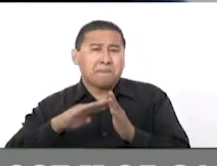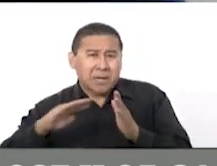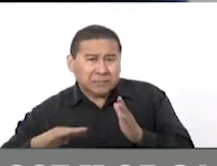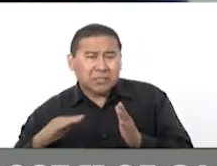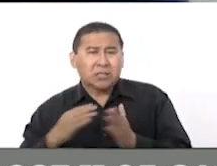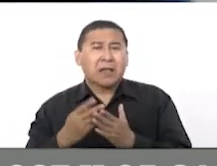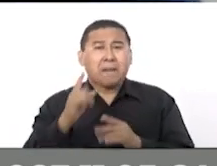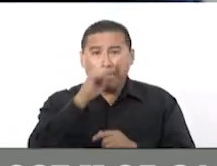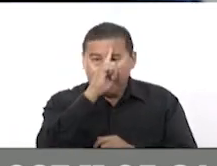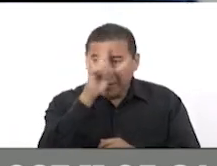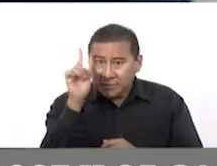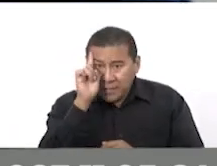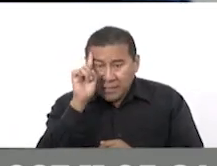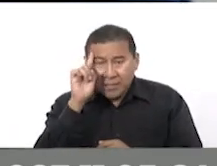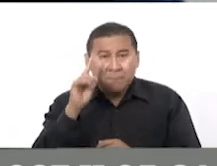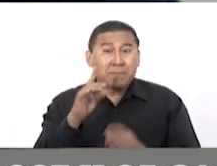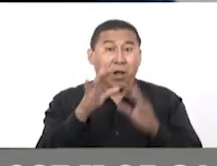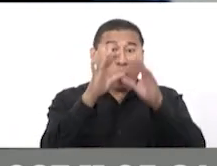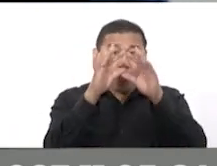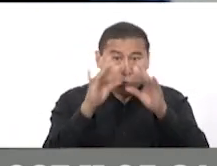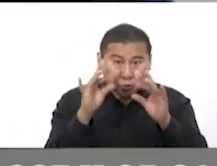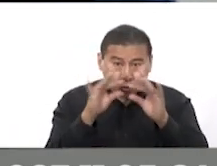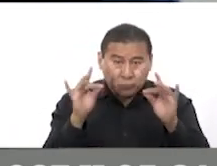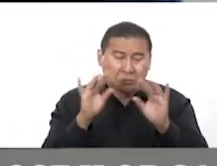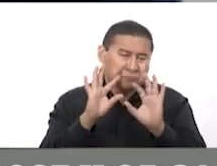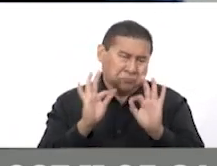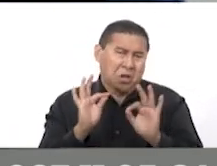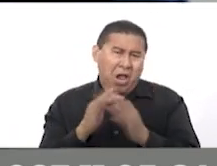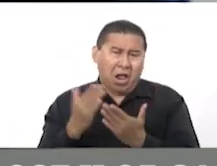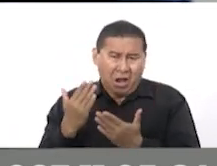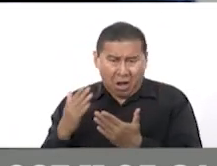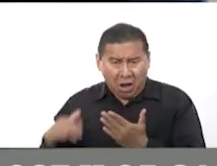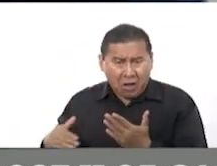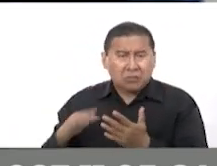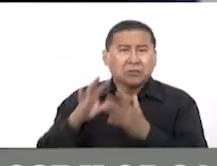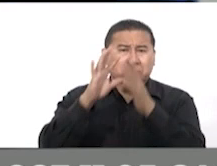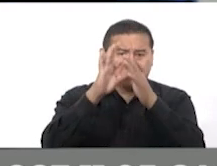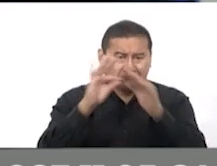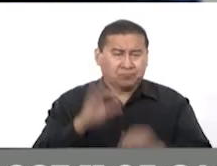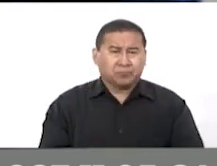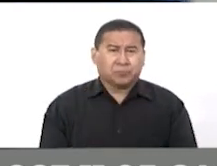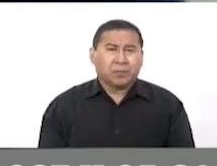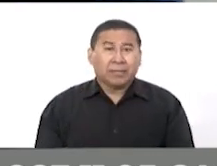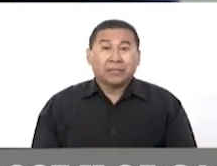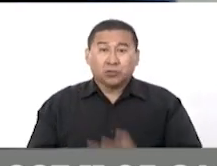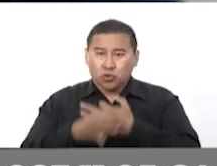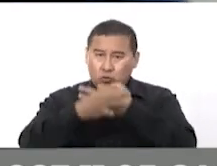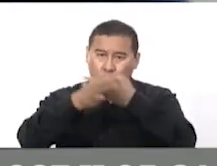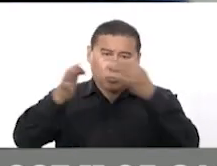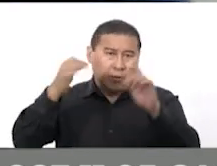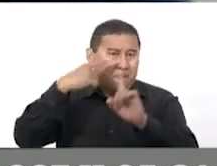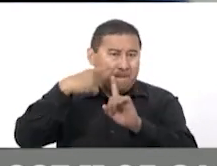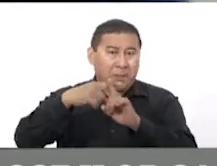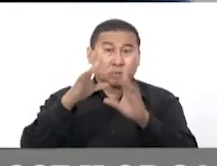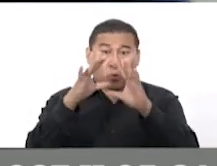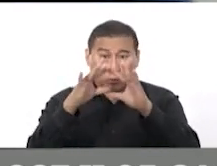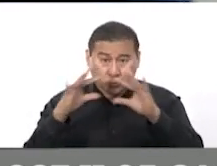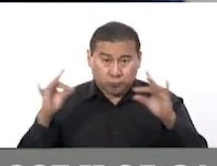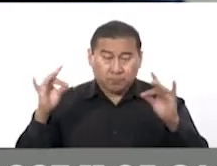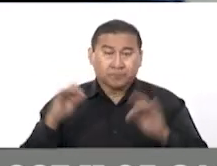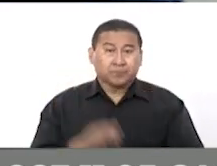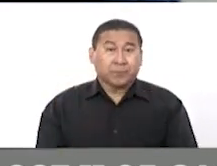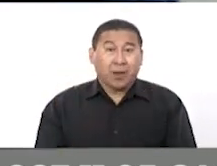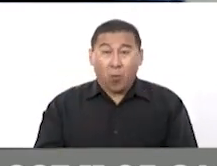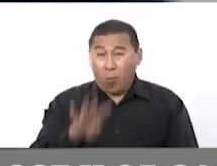y Madrid. Para Cozumel, ya lo habíamos comentado, sin embargo, son muy buenas noticias. Cozumel tiene